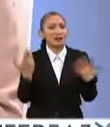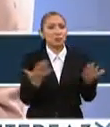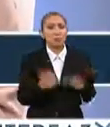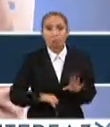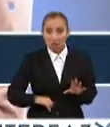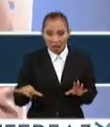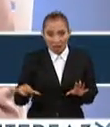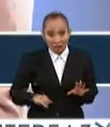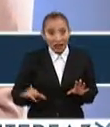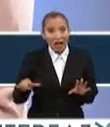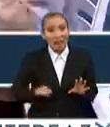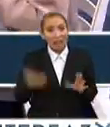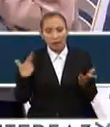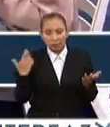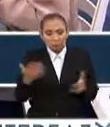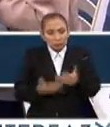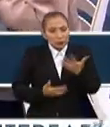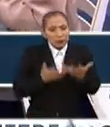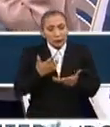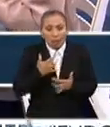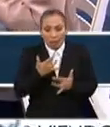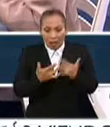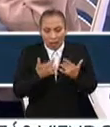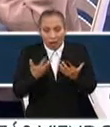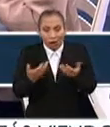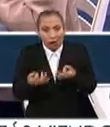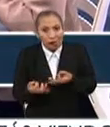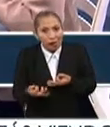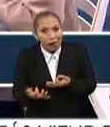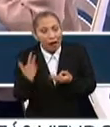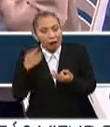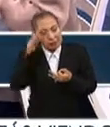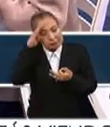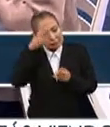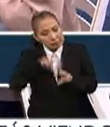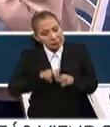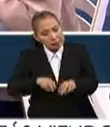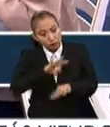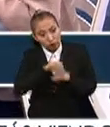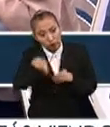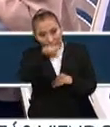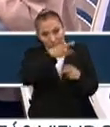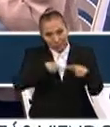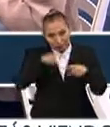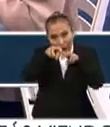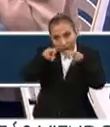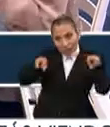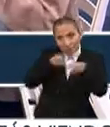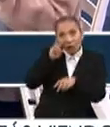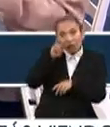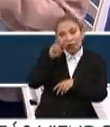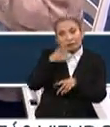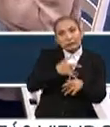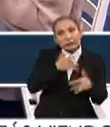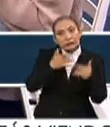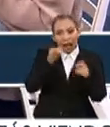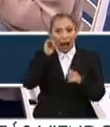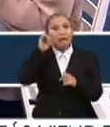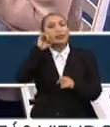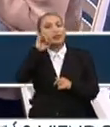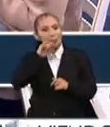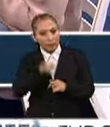muy interesante, provocadora, que nos motivó a reflexionar a toda la audiencia que estábamos ahí. Ayer